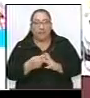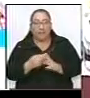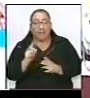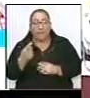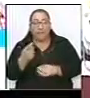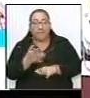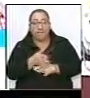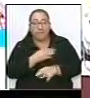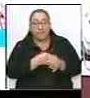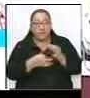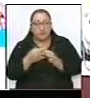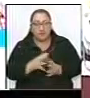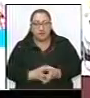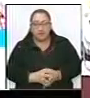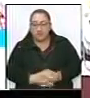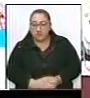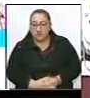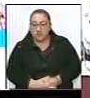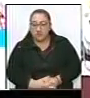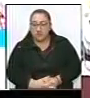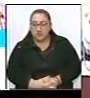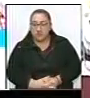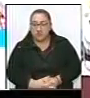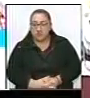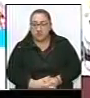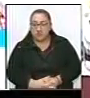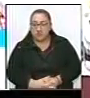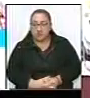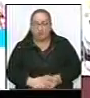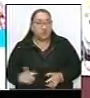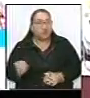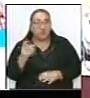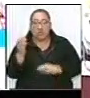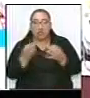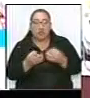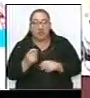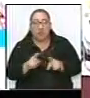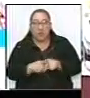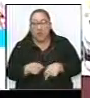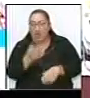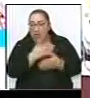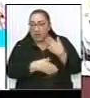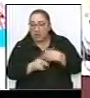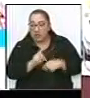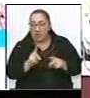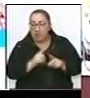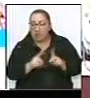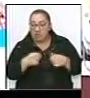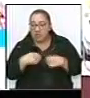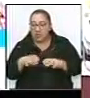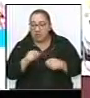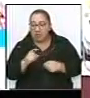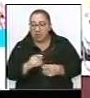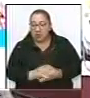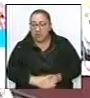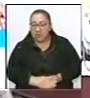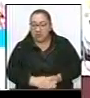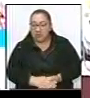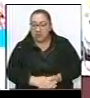yo primero quiero decir que obviamente no estamos en una economía como hace años atrás, pero sí creo que debería existir siempre